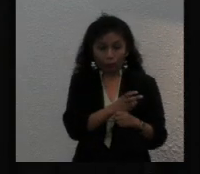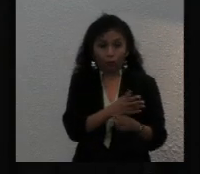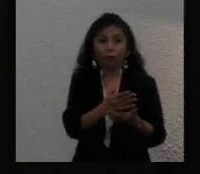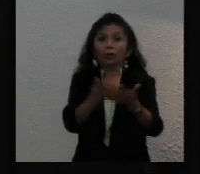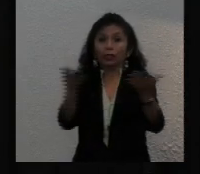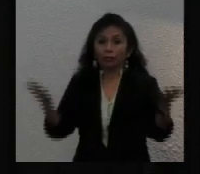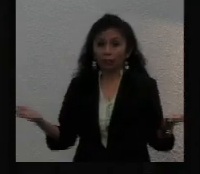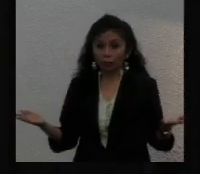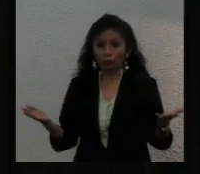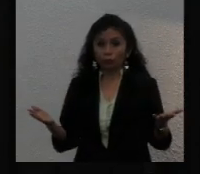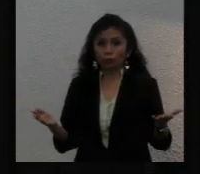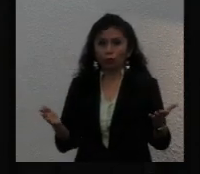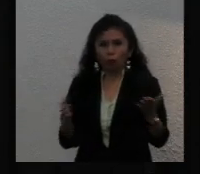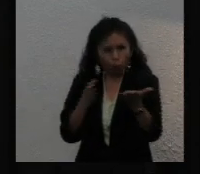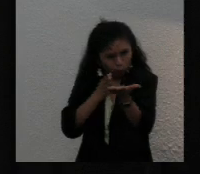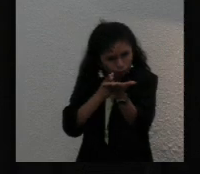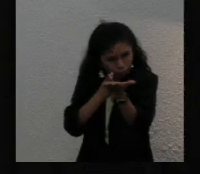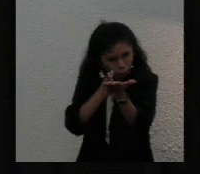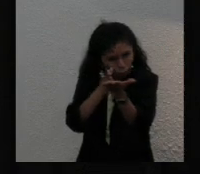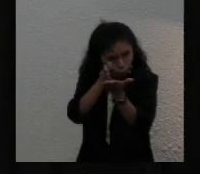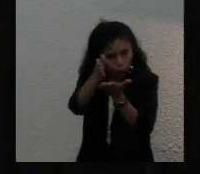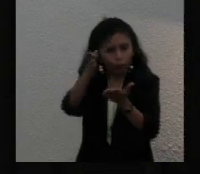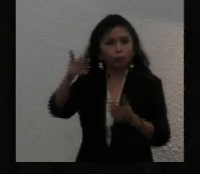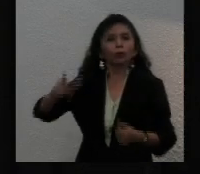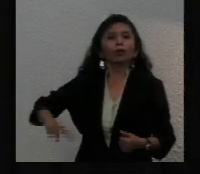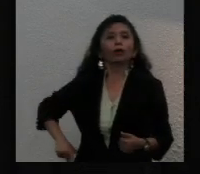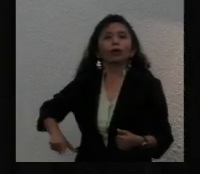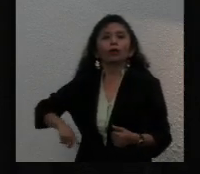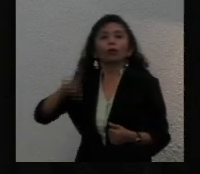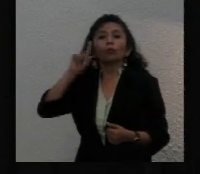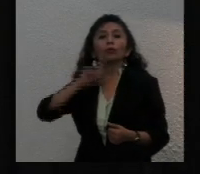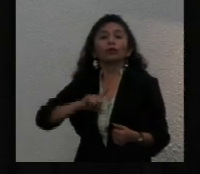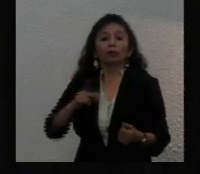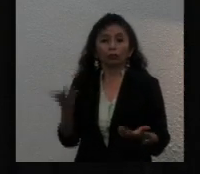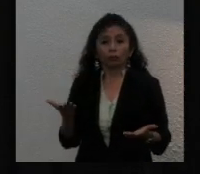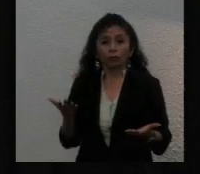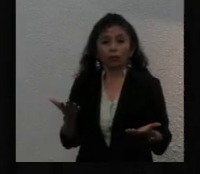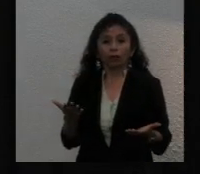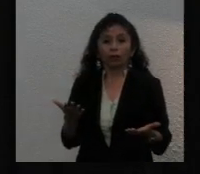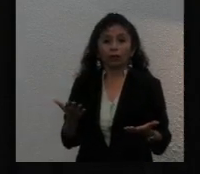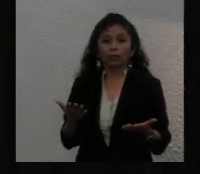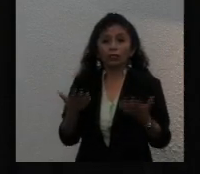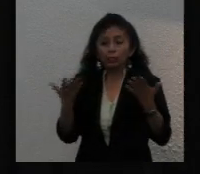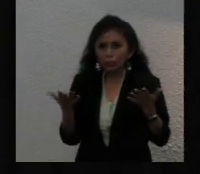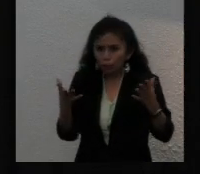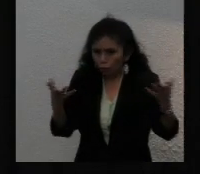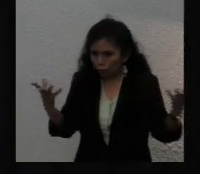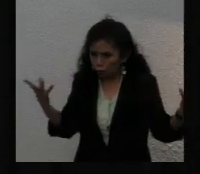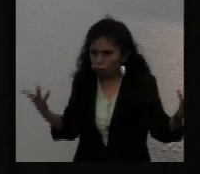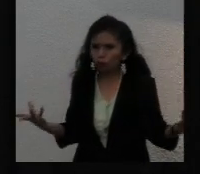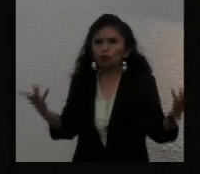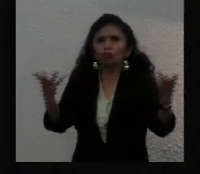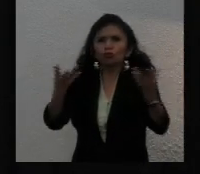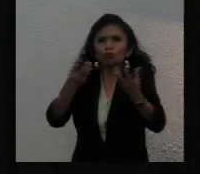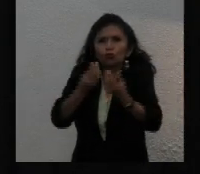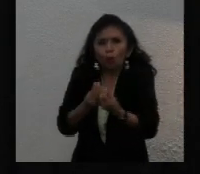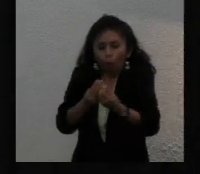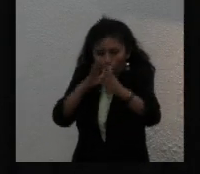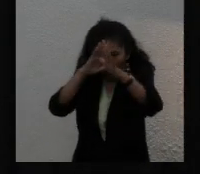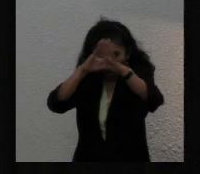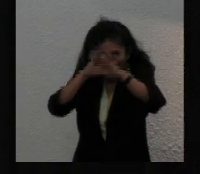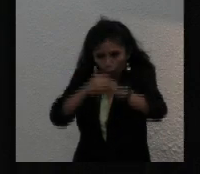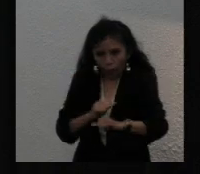que sigamos la senda trazada por nuestra gobernadora Mara Lezama y suscribamos el nuevo acuerdo por el